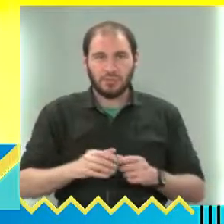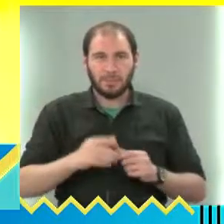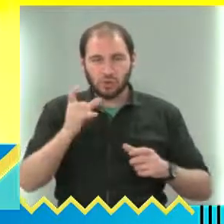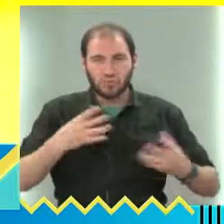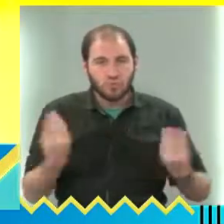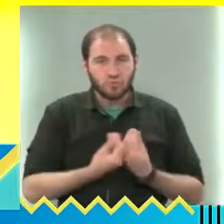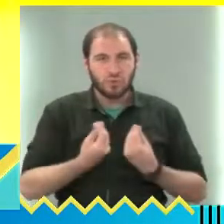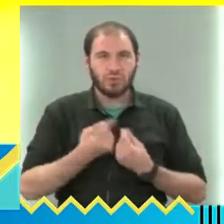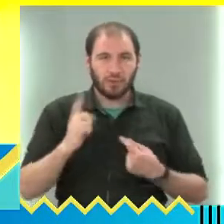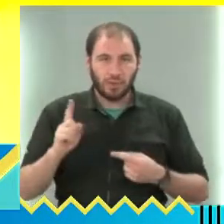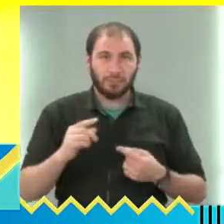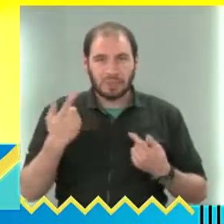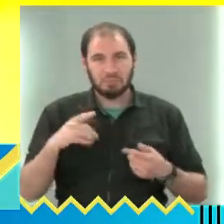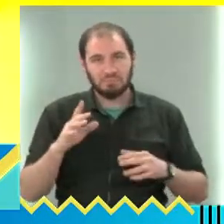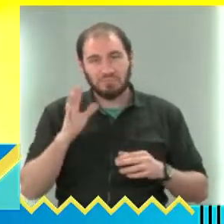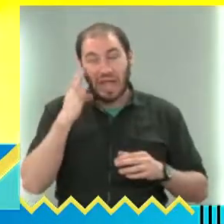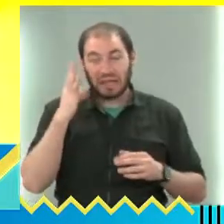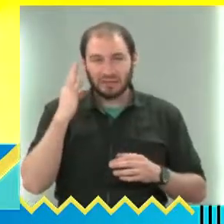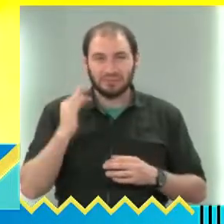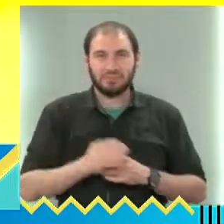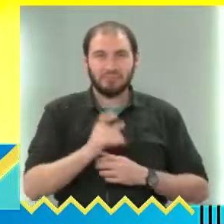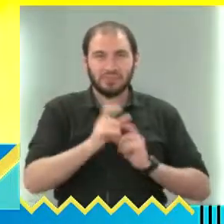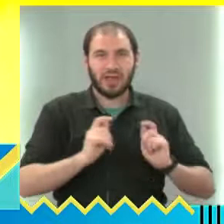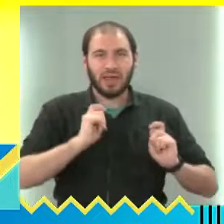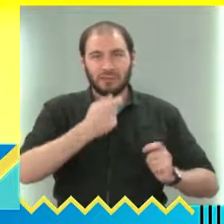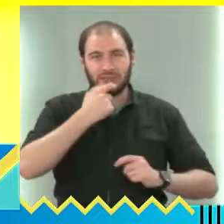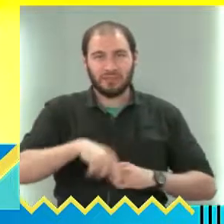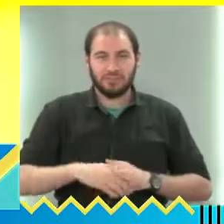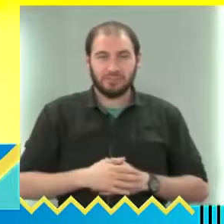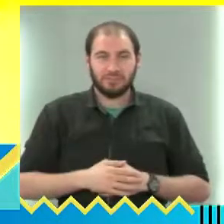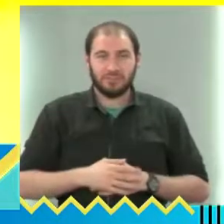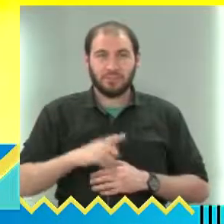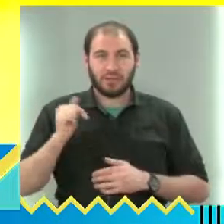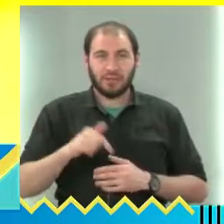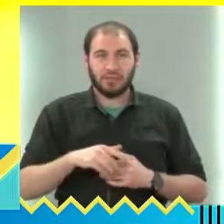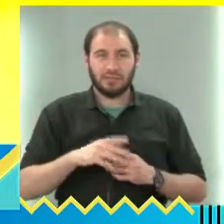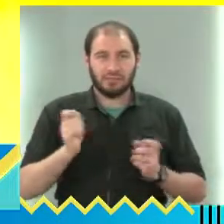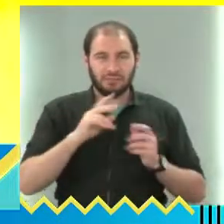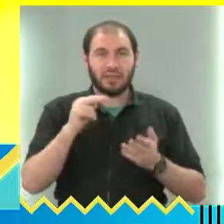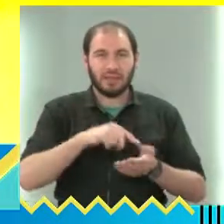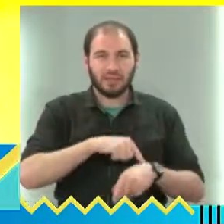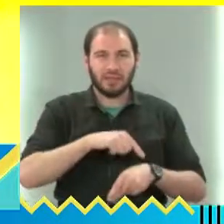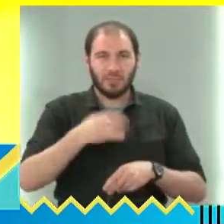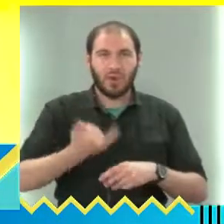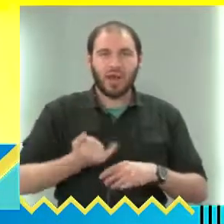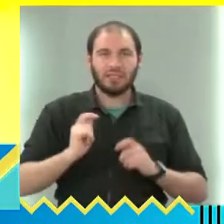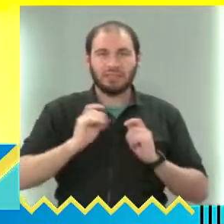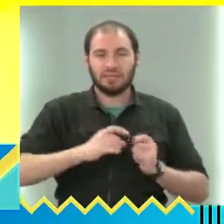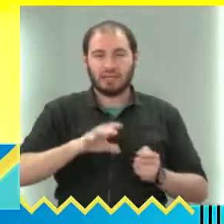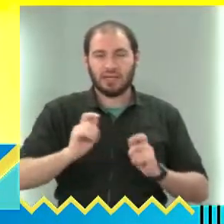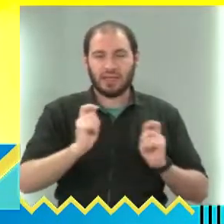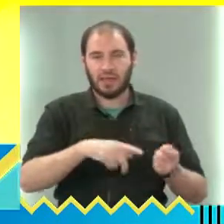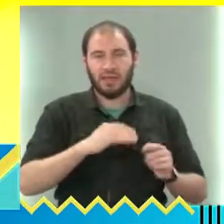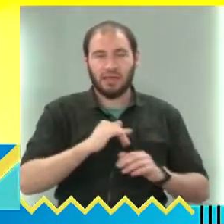gran parte, en un número considerable de donantes acá en Mendoza, que se levantan y ya están en tiempo de donar sangre y